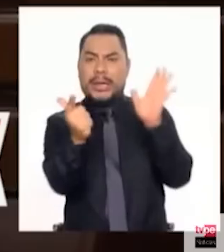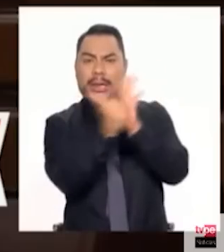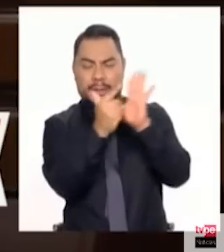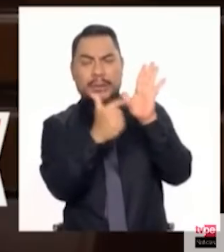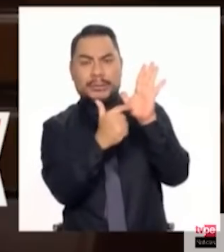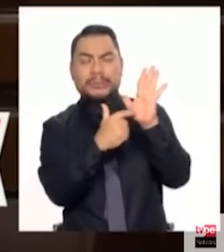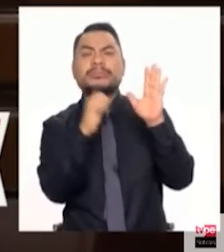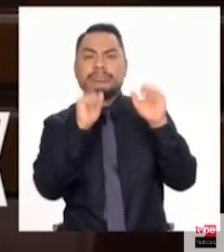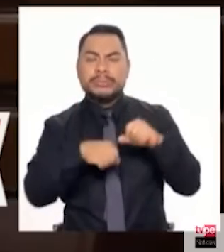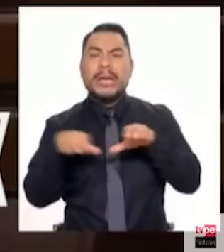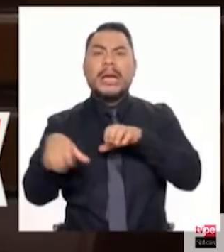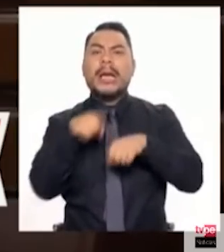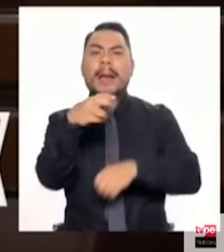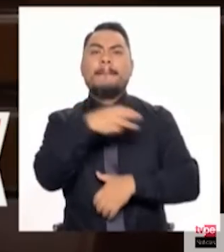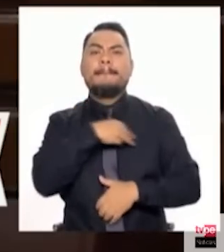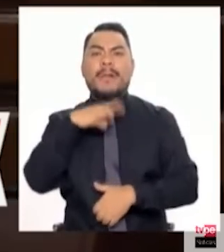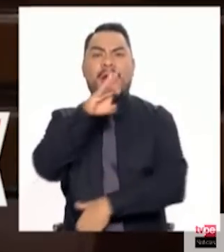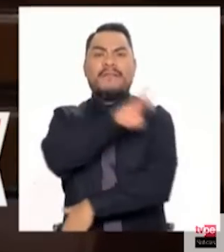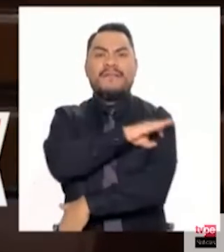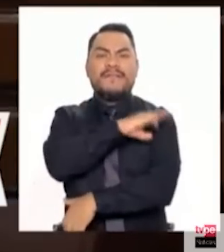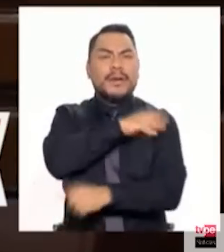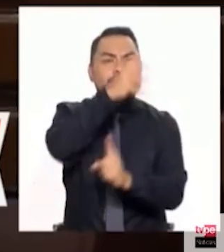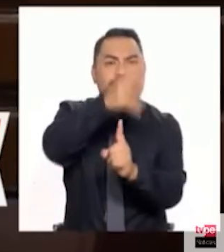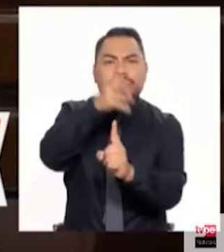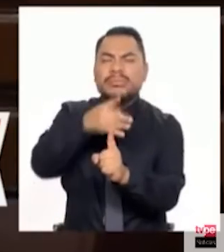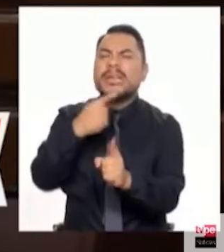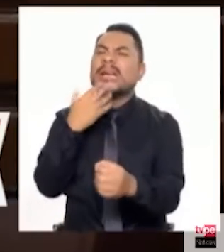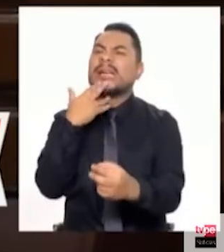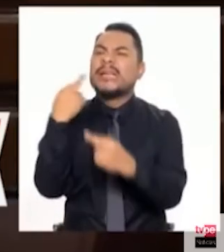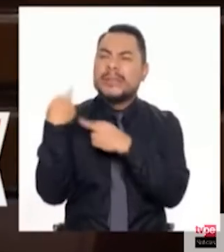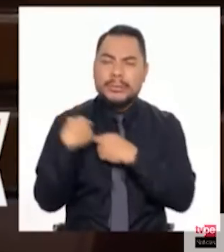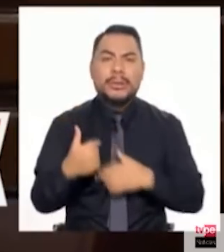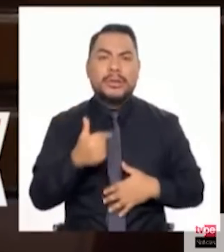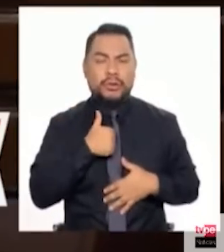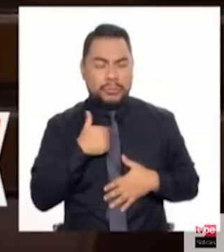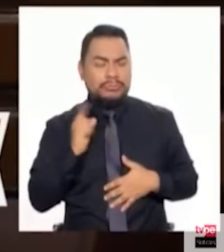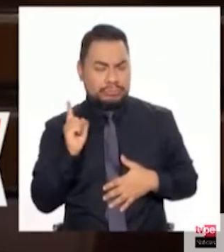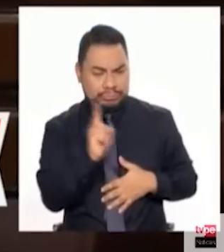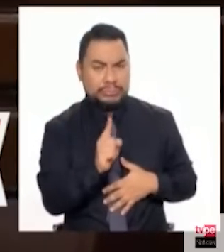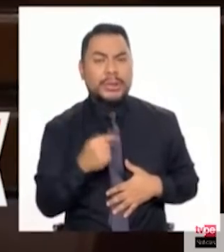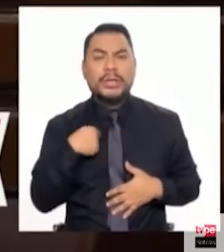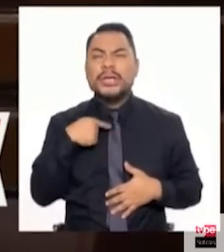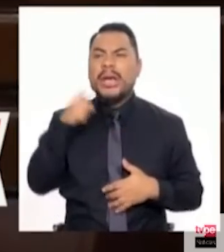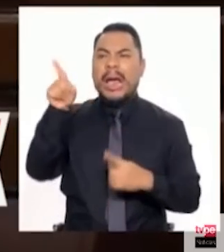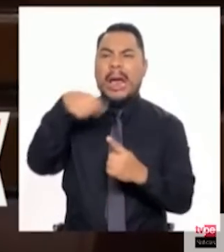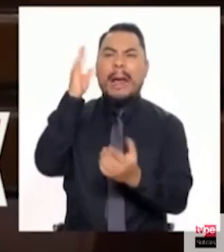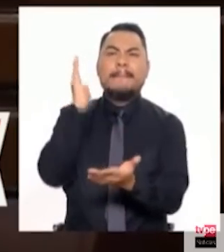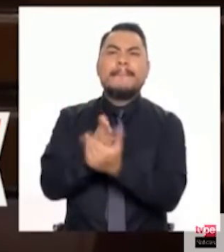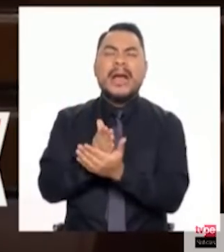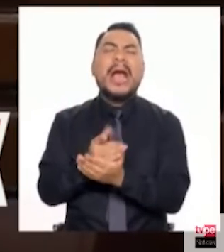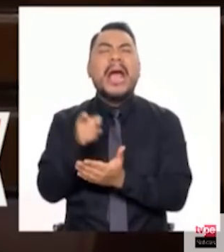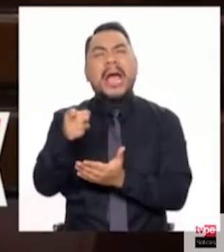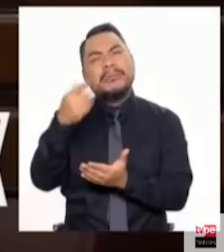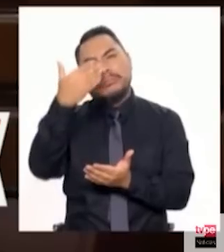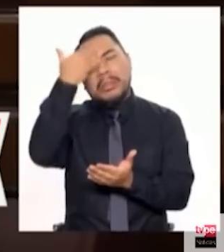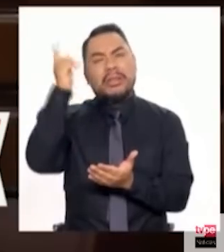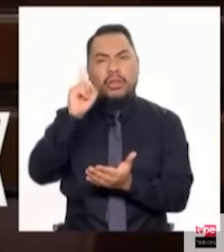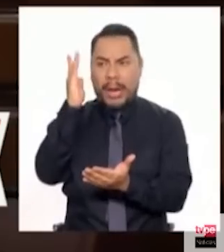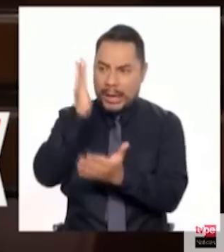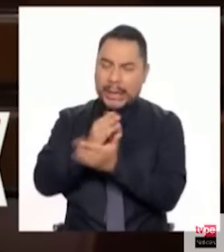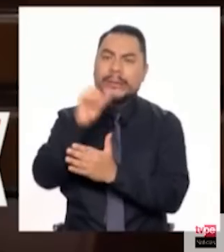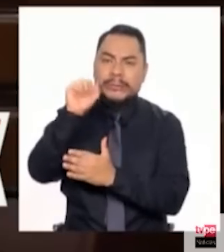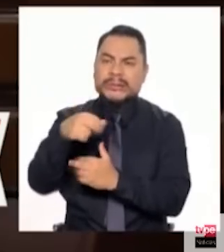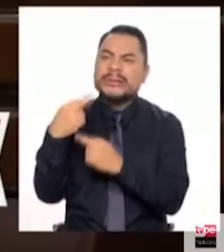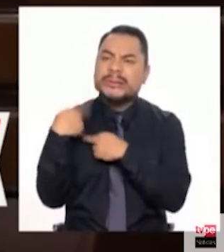Está realizando el Ministerio Público no habrá impunidad para nadie No hay forma de